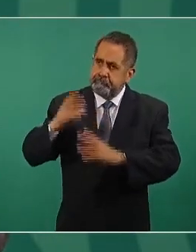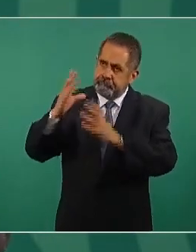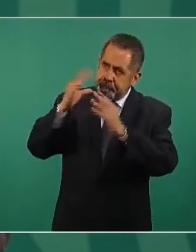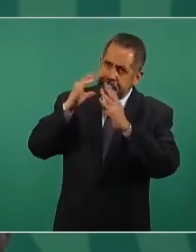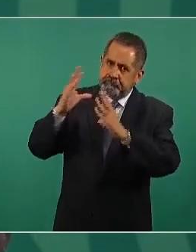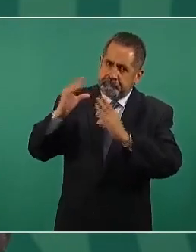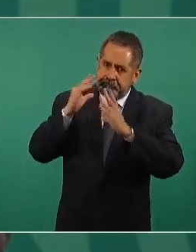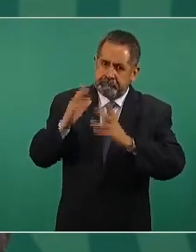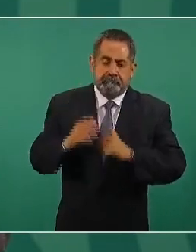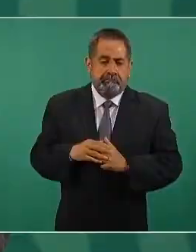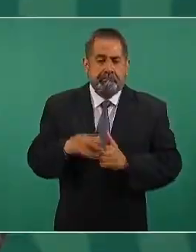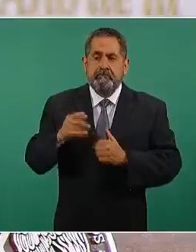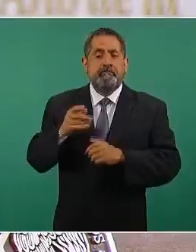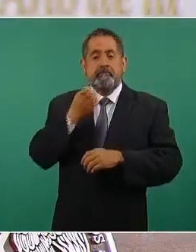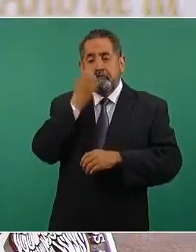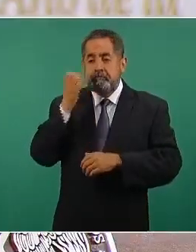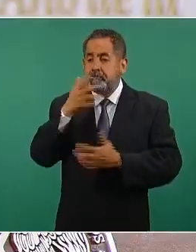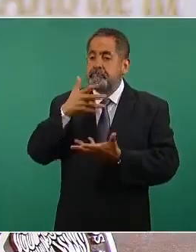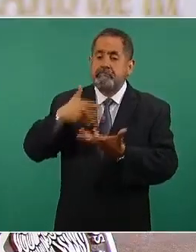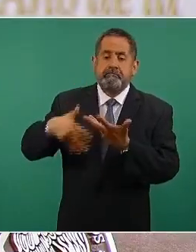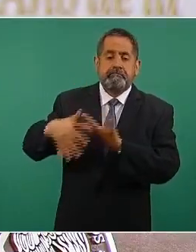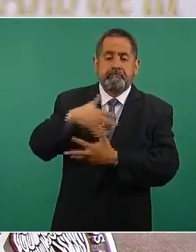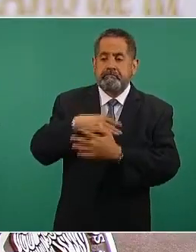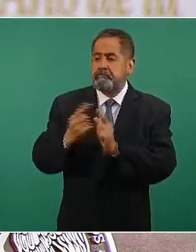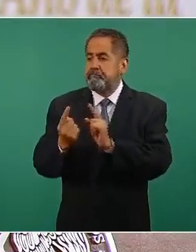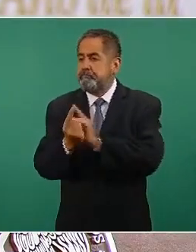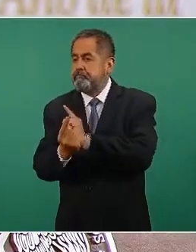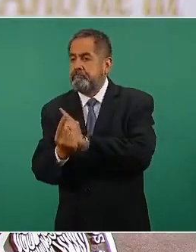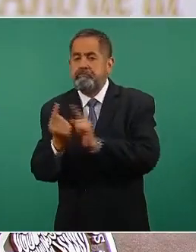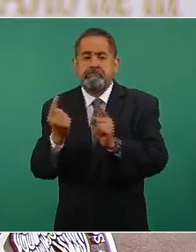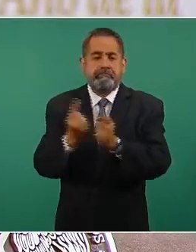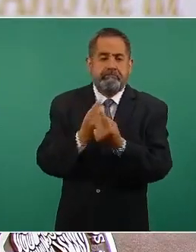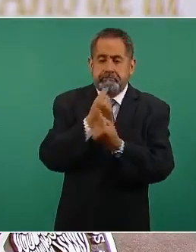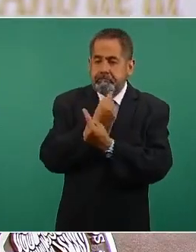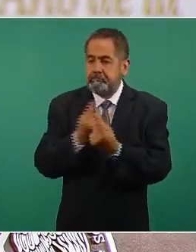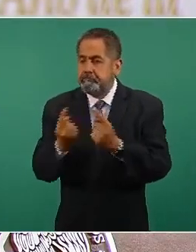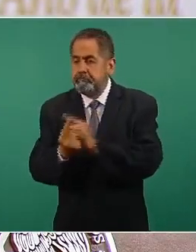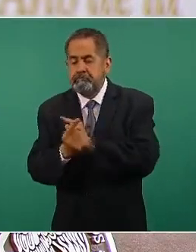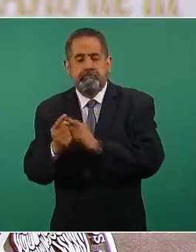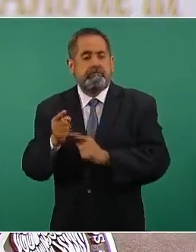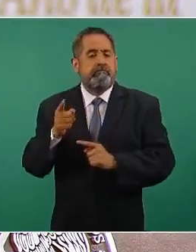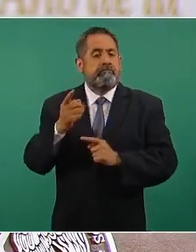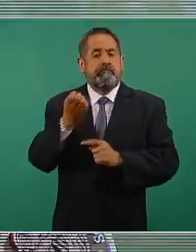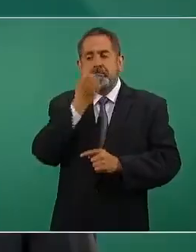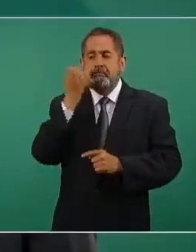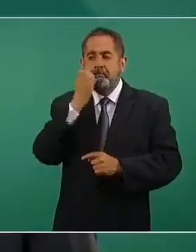es socializar la relación de niñas, niños, es el segundo hogar.